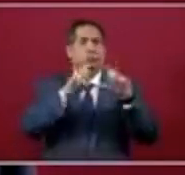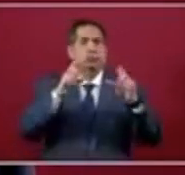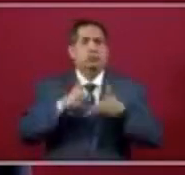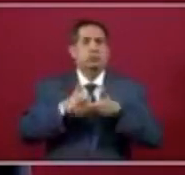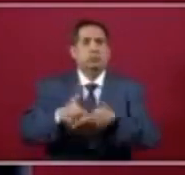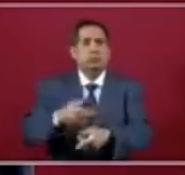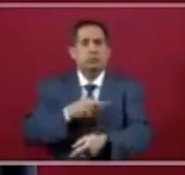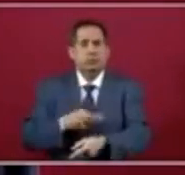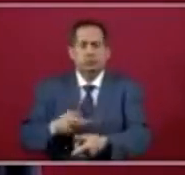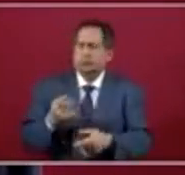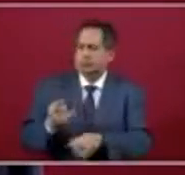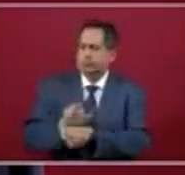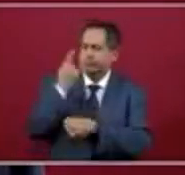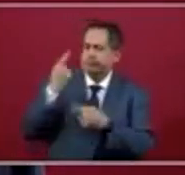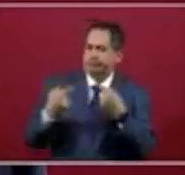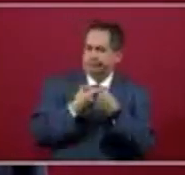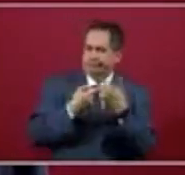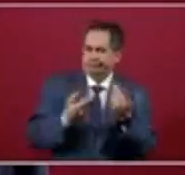Eso no,